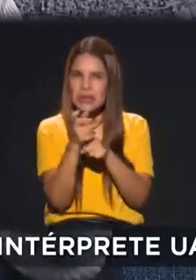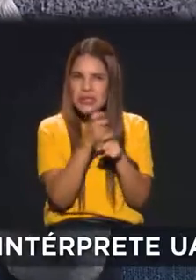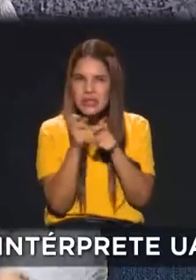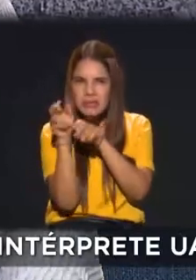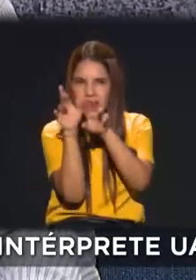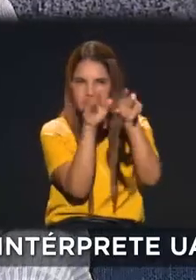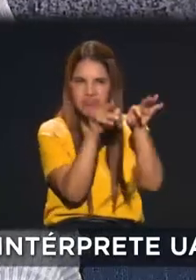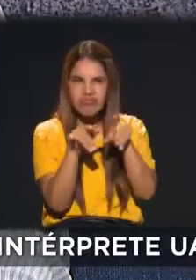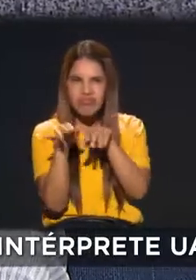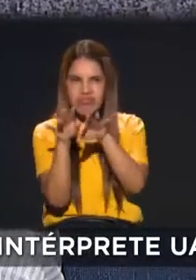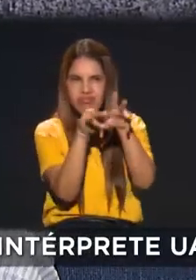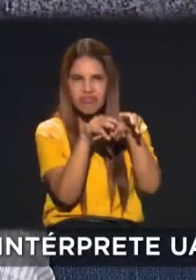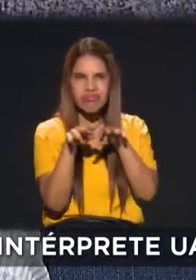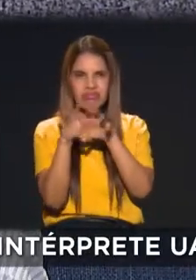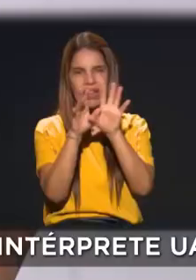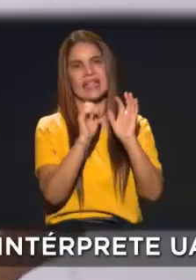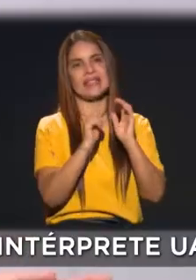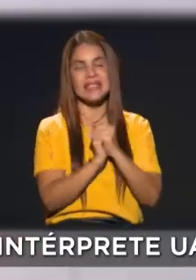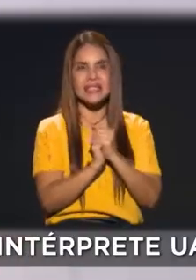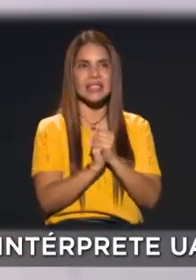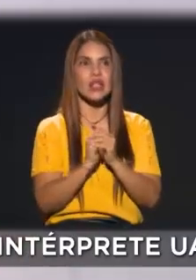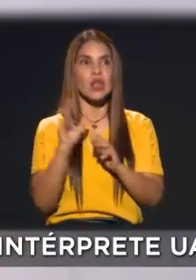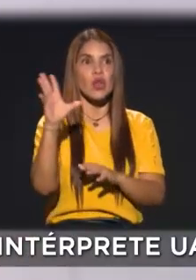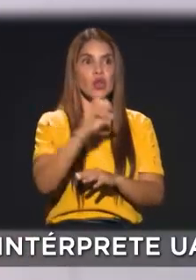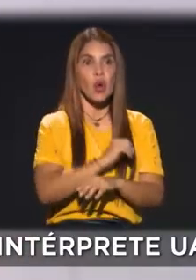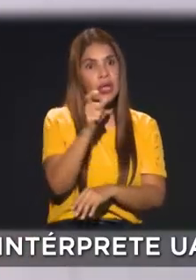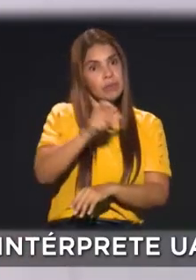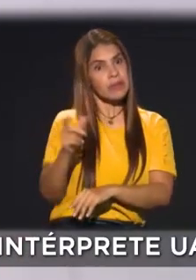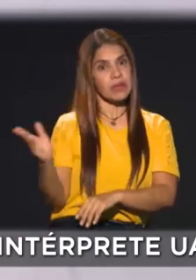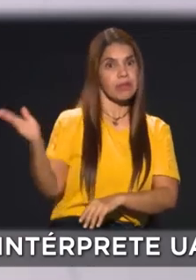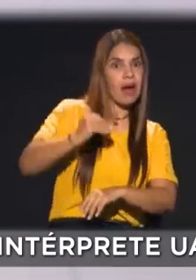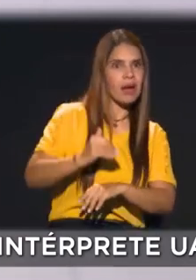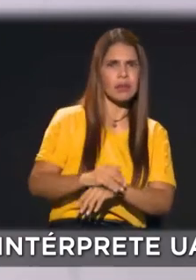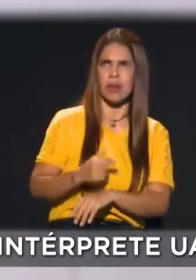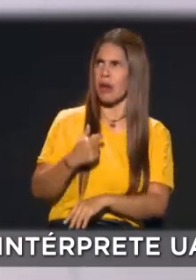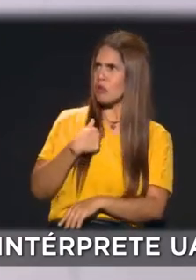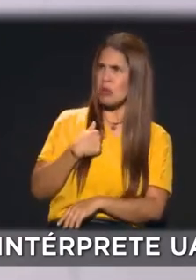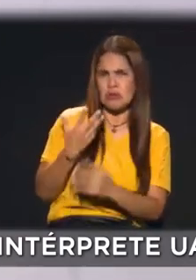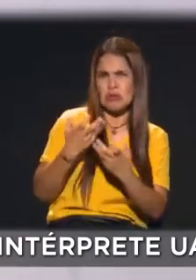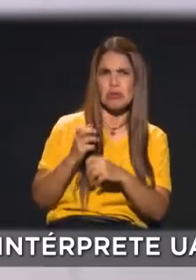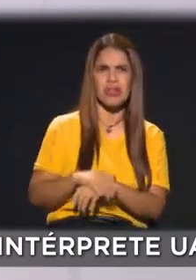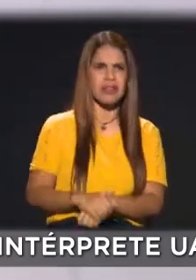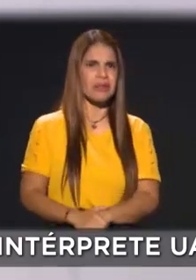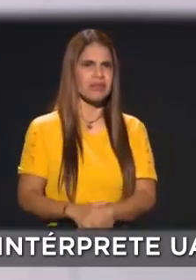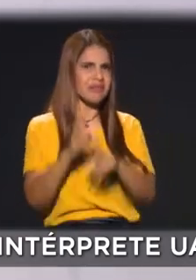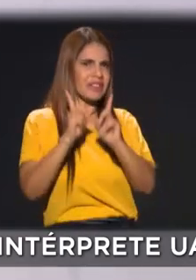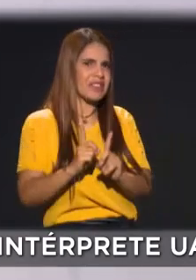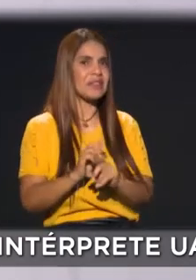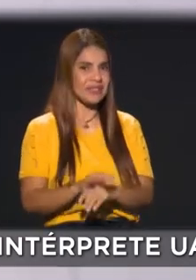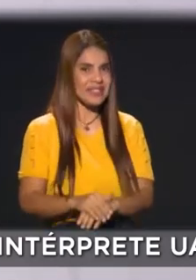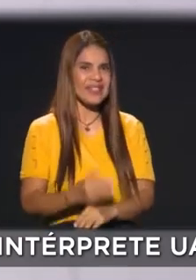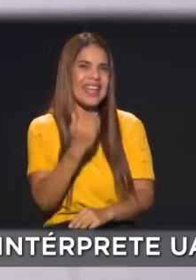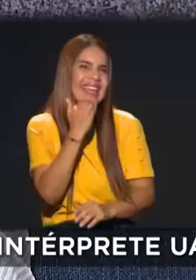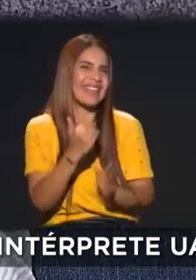tienen veracidad alguna. Así es, por ejemplo eso, usted me decía todo el mundo y yo no, pero todo el mundo, pues yo no soy todo el mundo, profe, qué pena con sí. Usted.